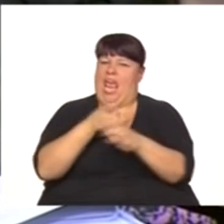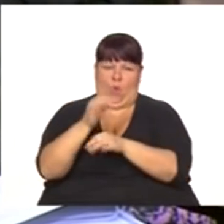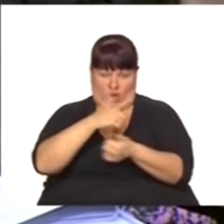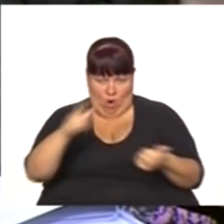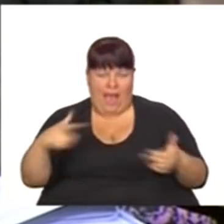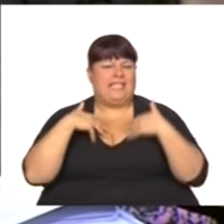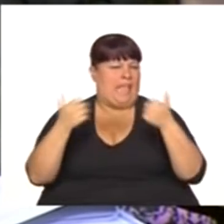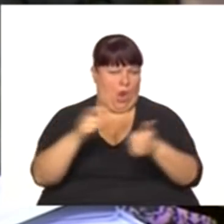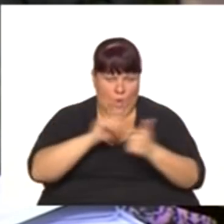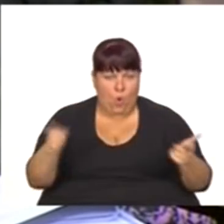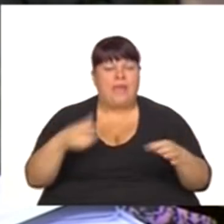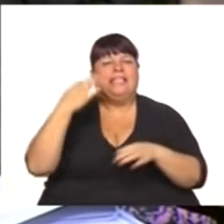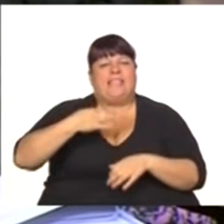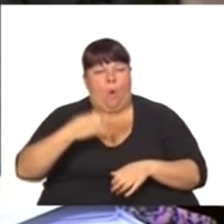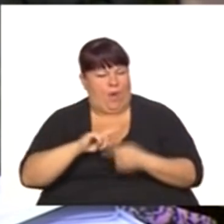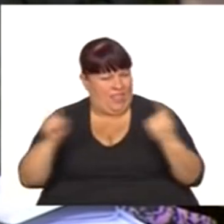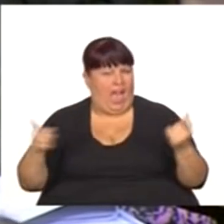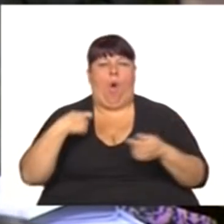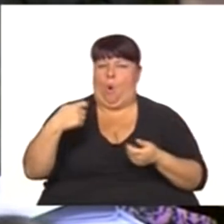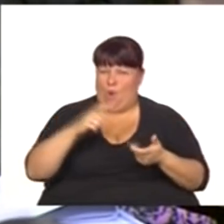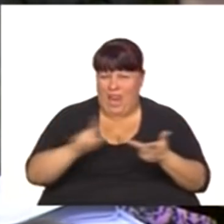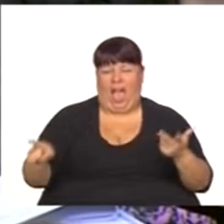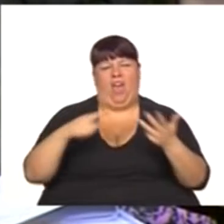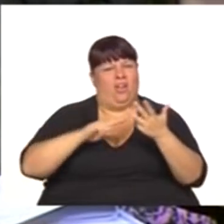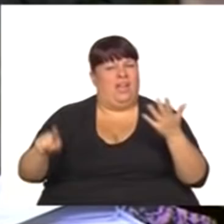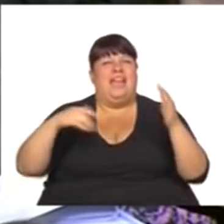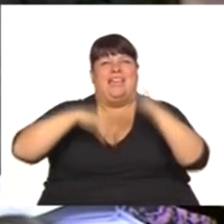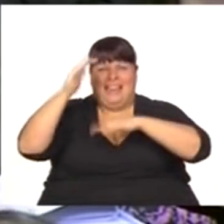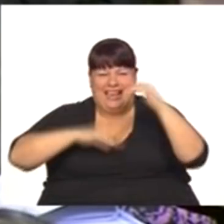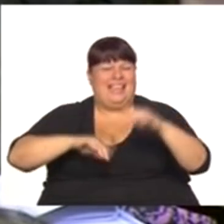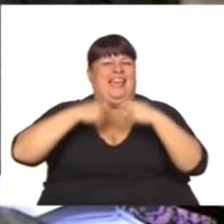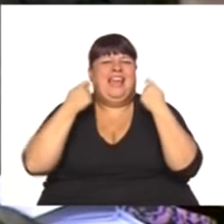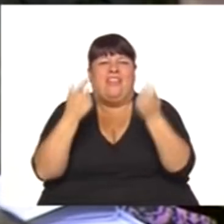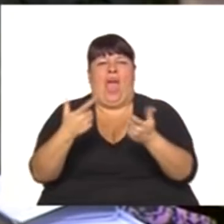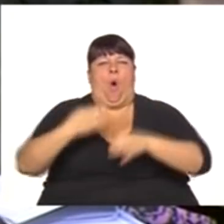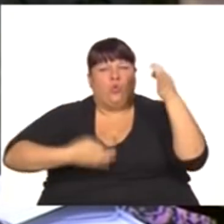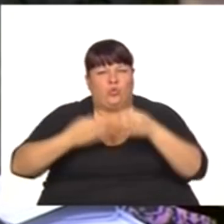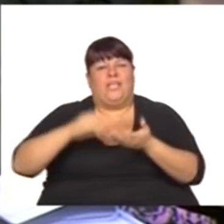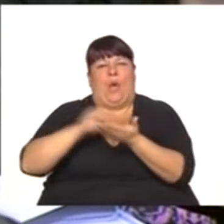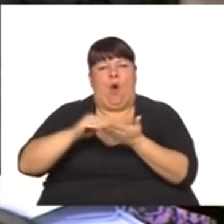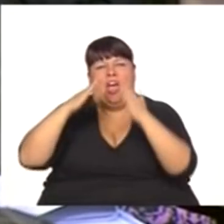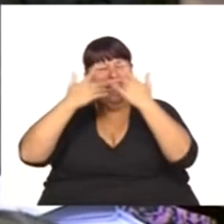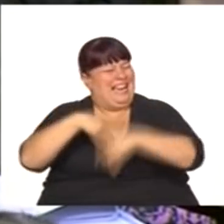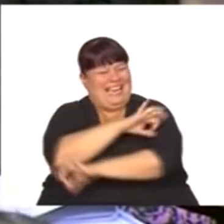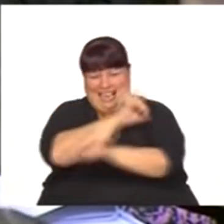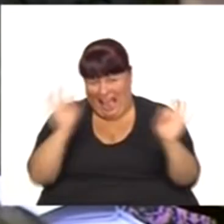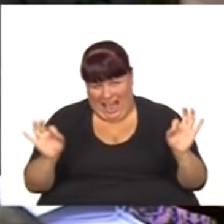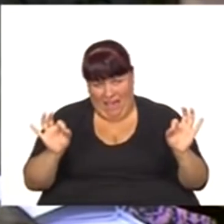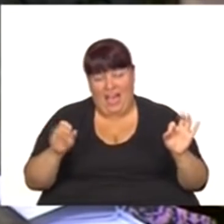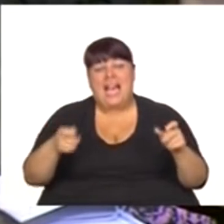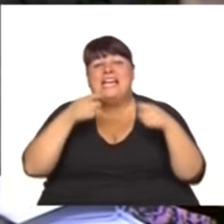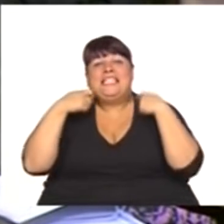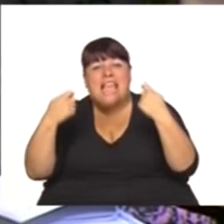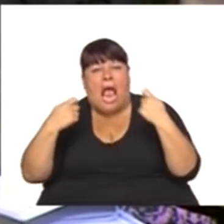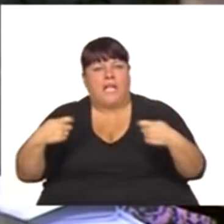educación, ni salud, ni seguridad, ni jubilaciones, ni infraestructura, ni acceso a la justicia, ni acceso a la vivienda. Si